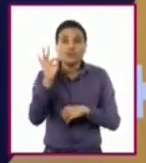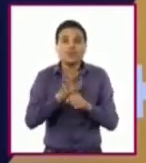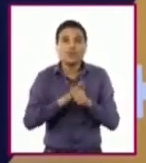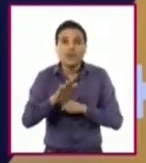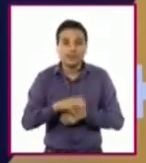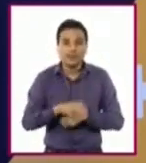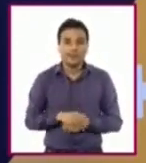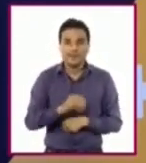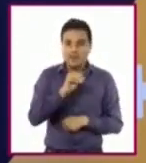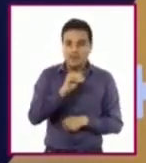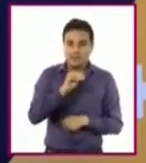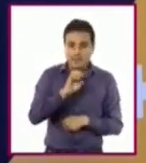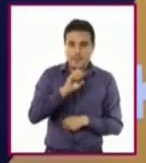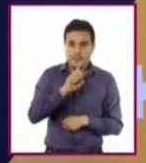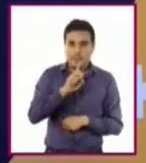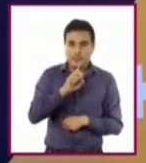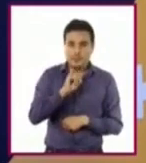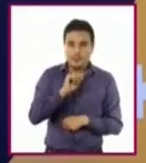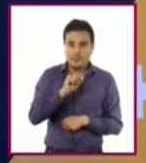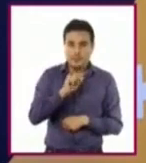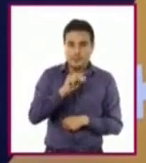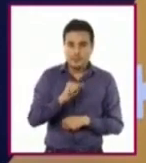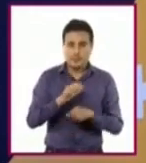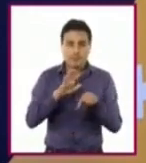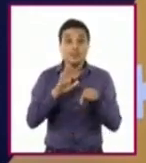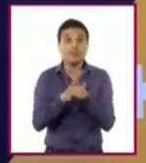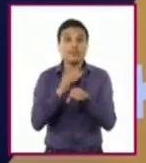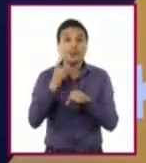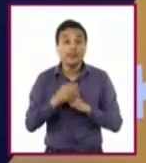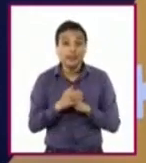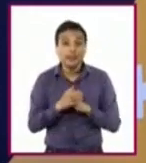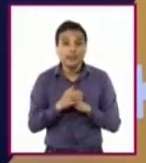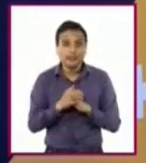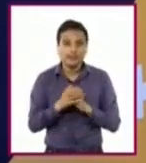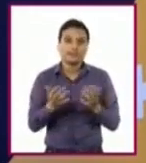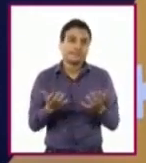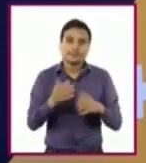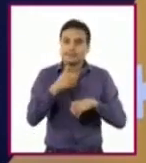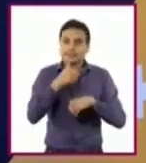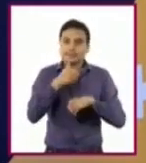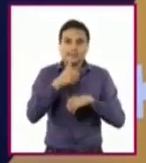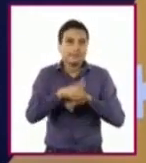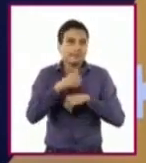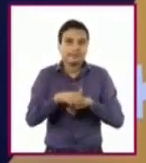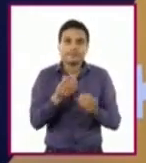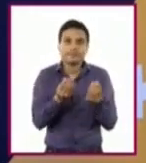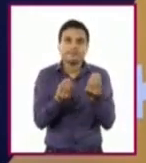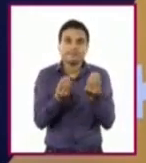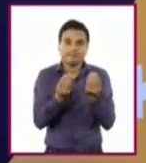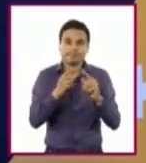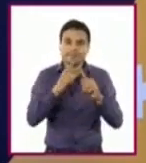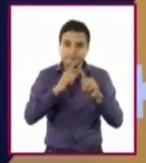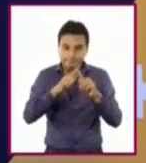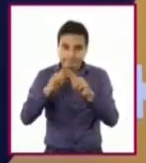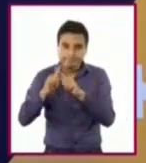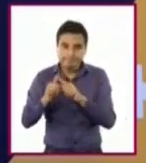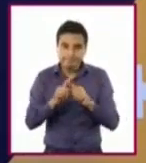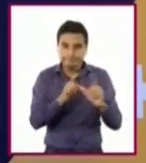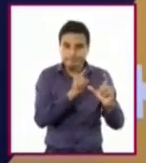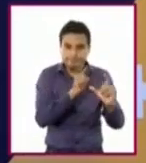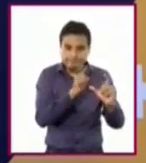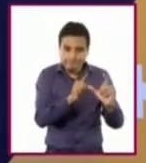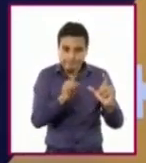debido precisamente a que el rango es muy amplio considerando los valores del conjunto lo que